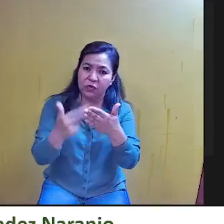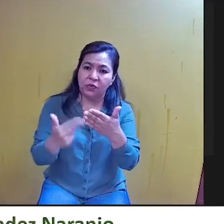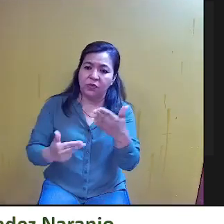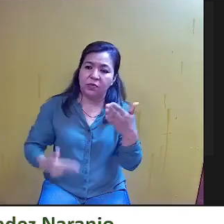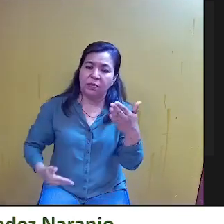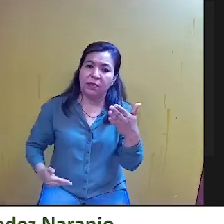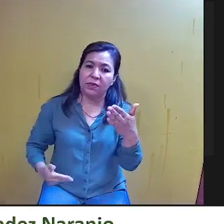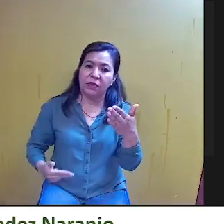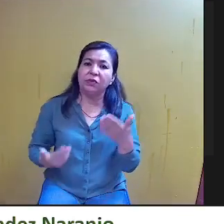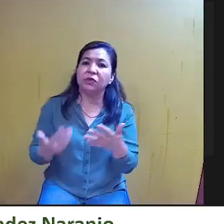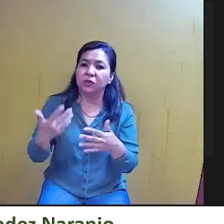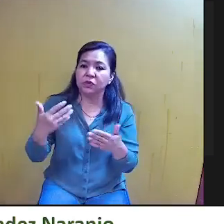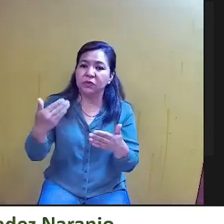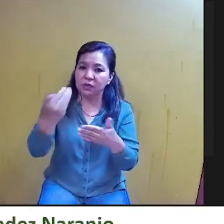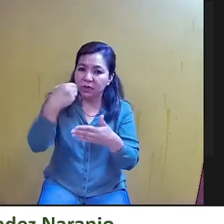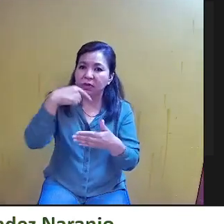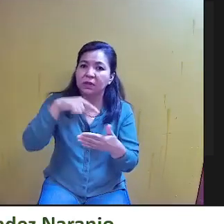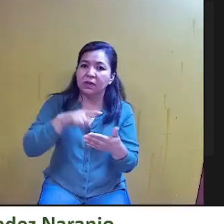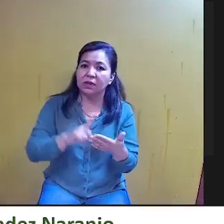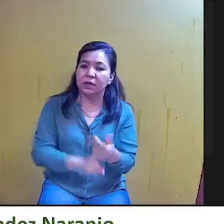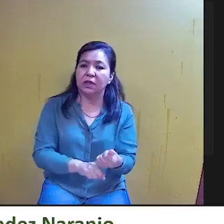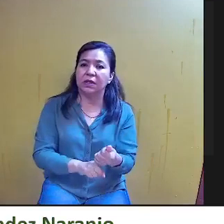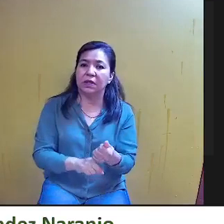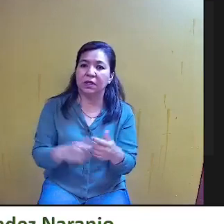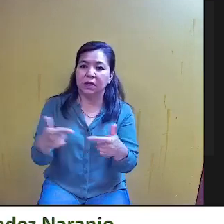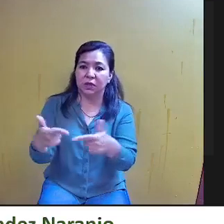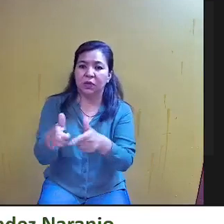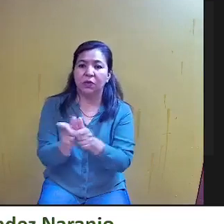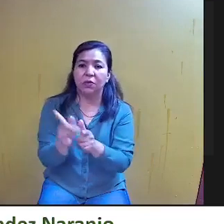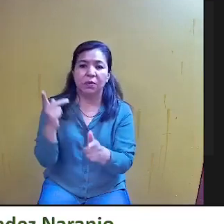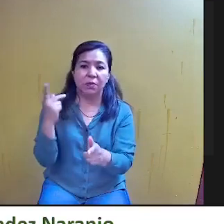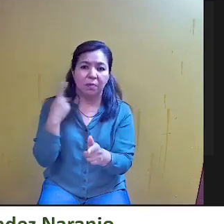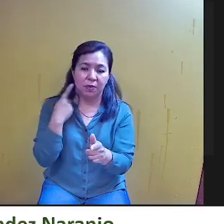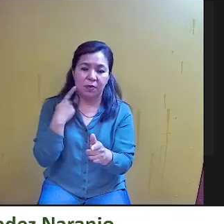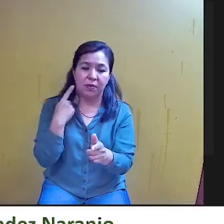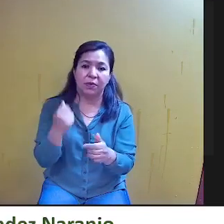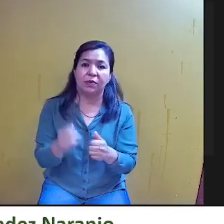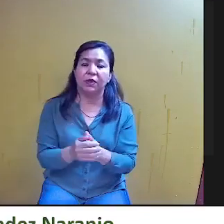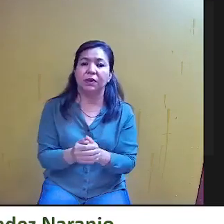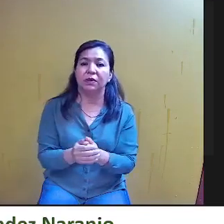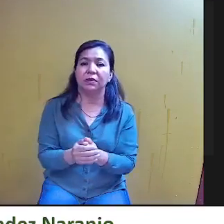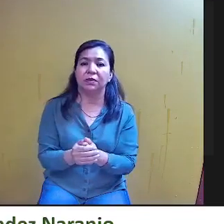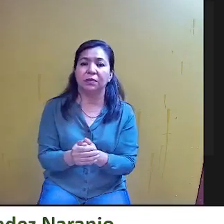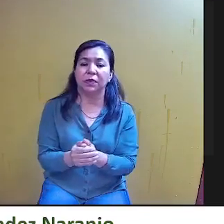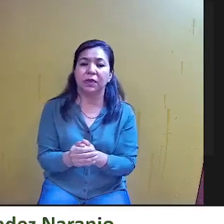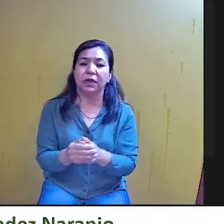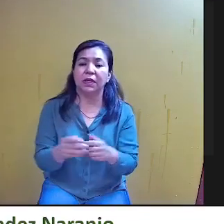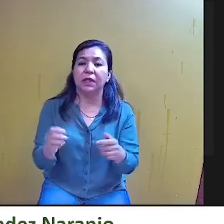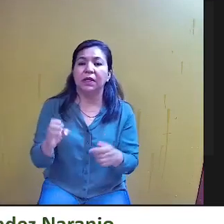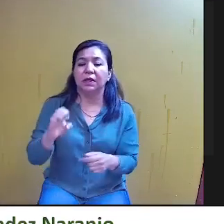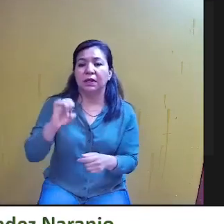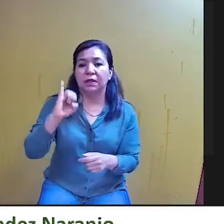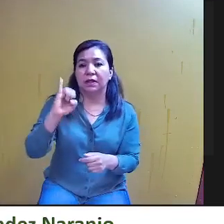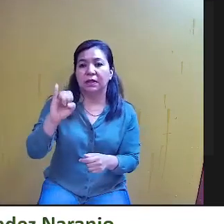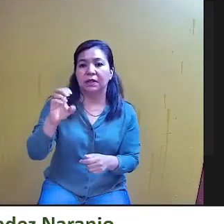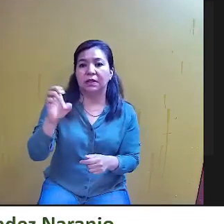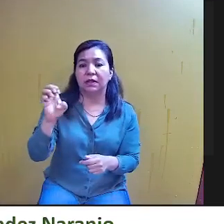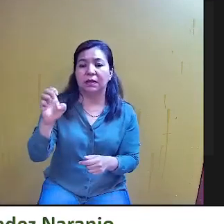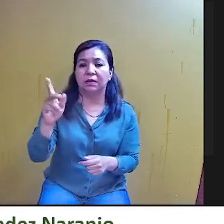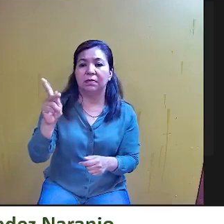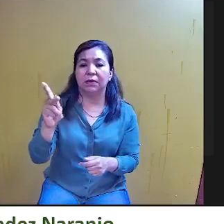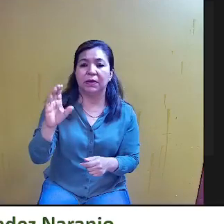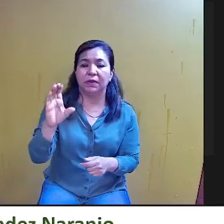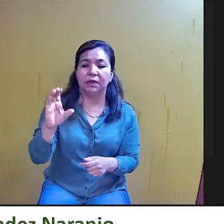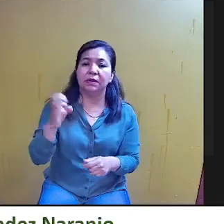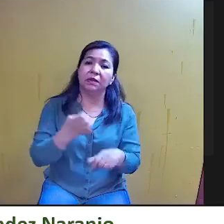interna. En ese sentido, en el proyecto se establece que el Consejo General del Instituto Electoral y de Participación Ciudadana